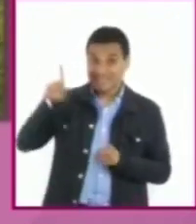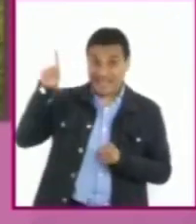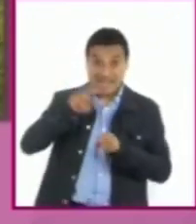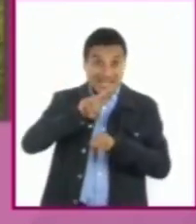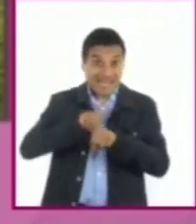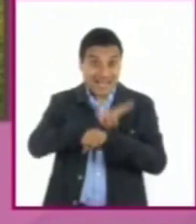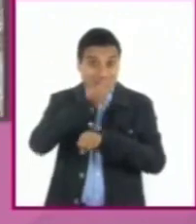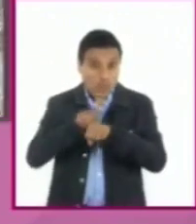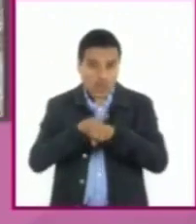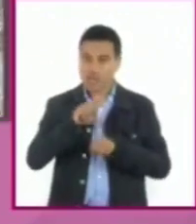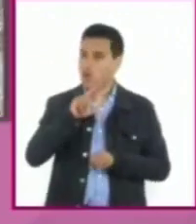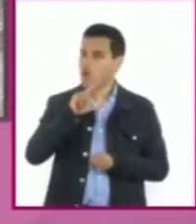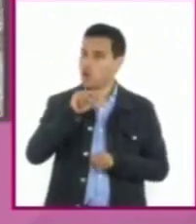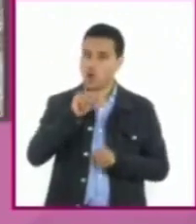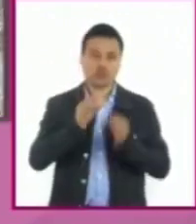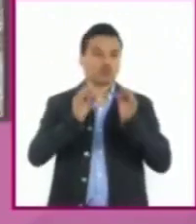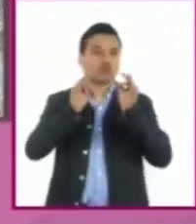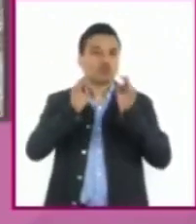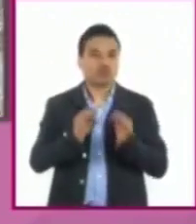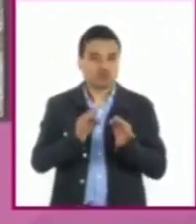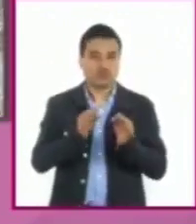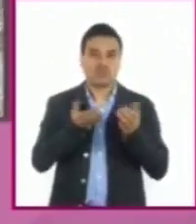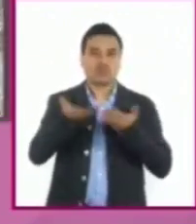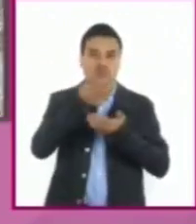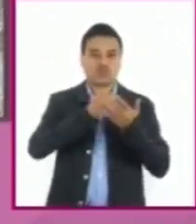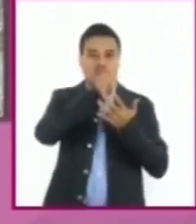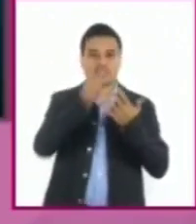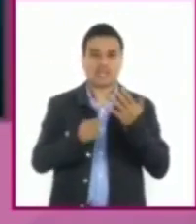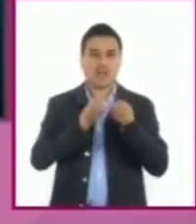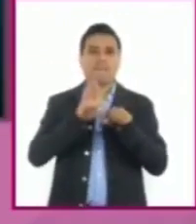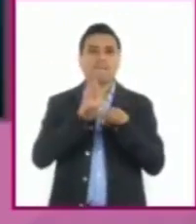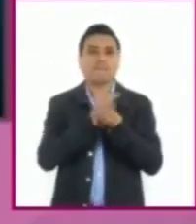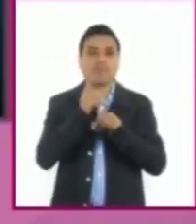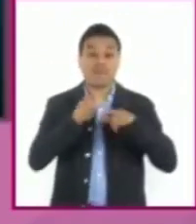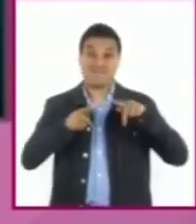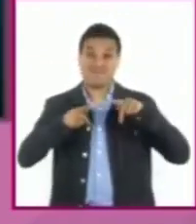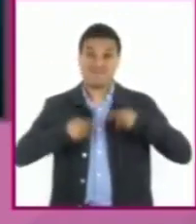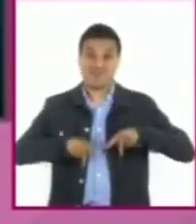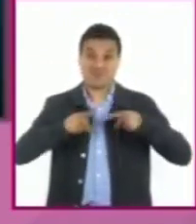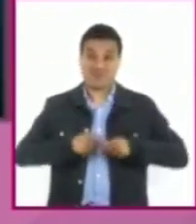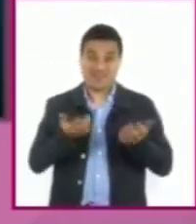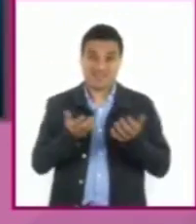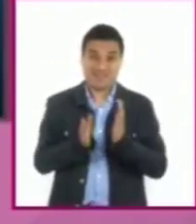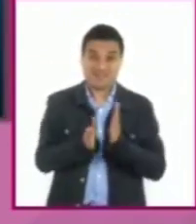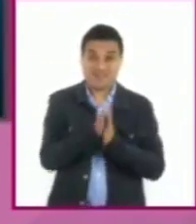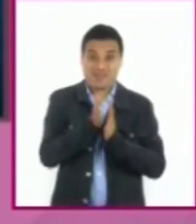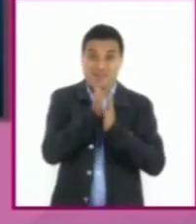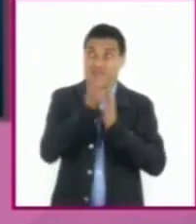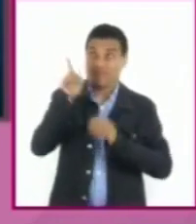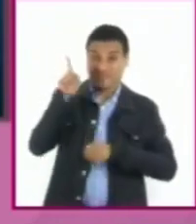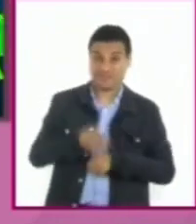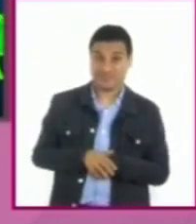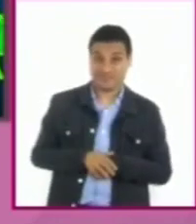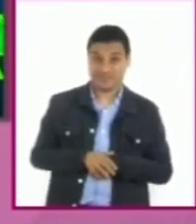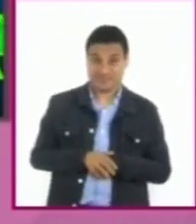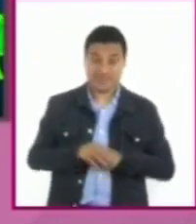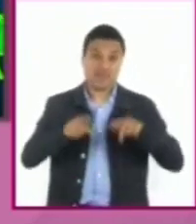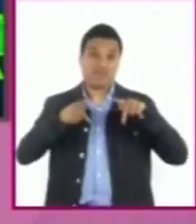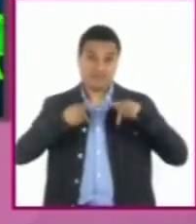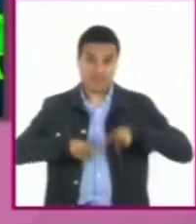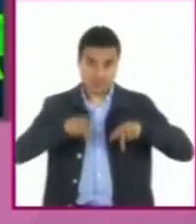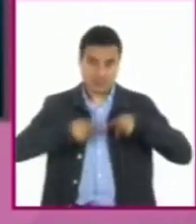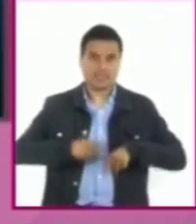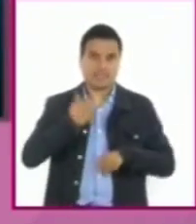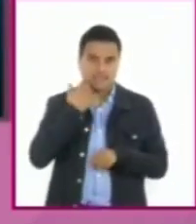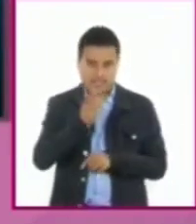del componente social porque una presa es resultado de una obra humana, ya que el ser humano, para disponer de agua de manera